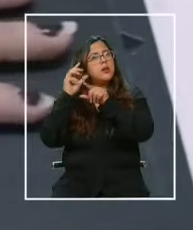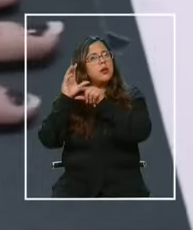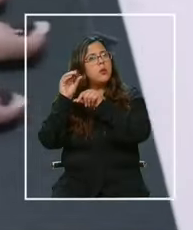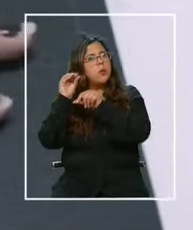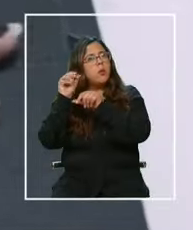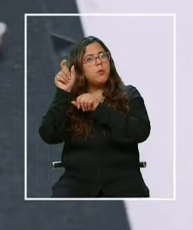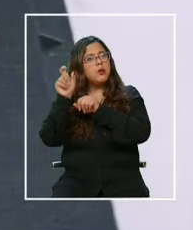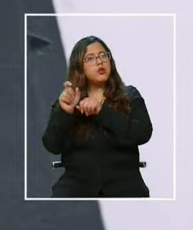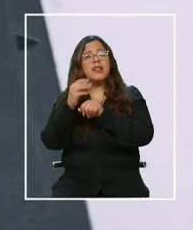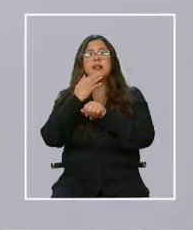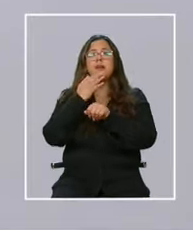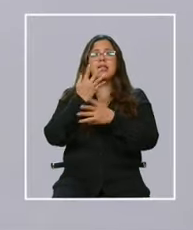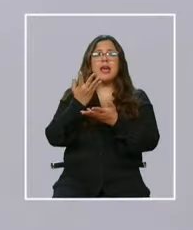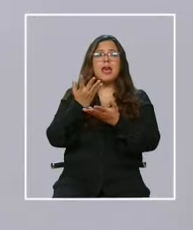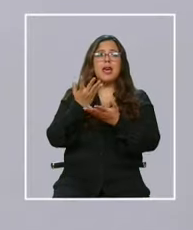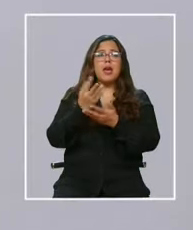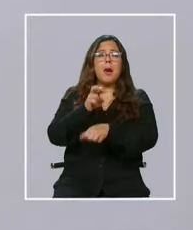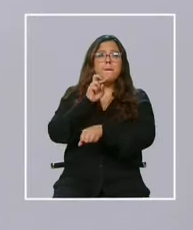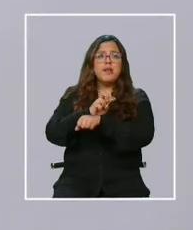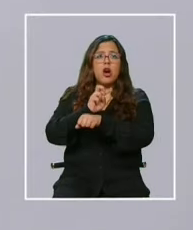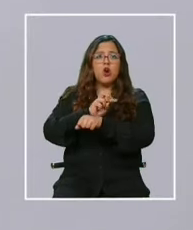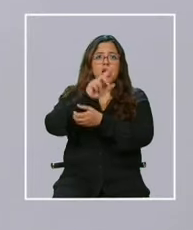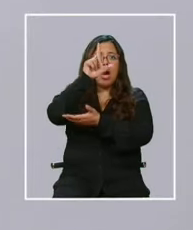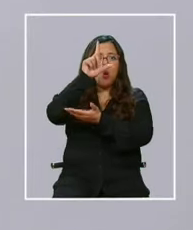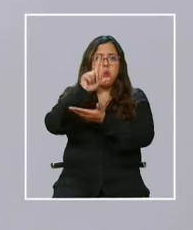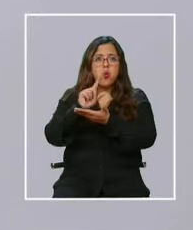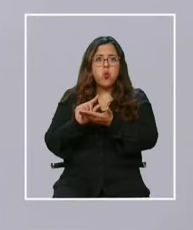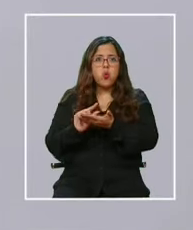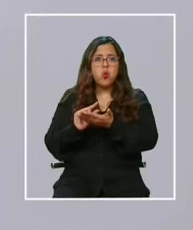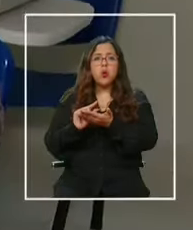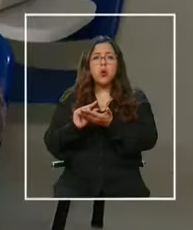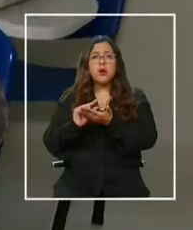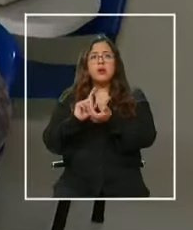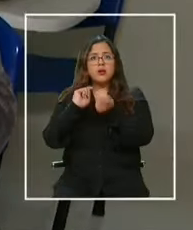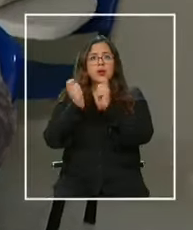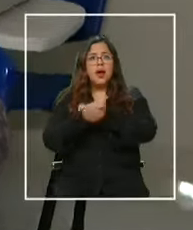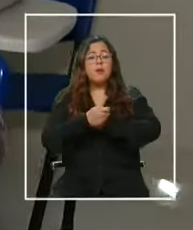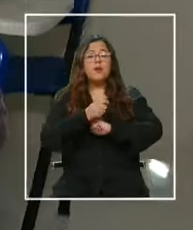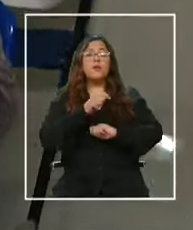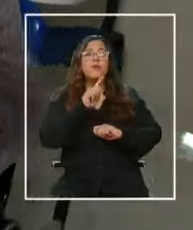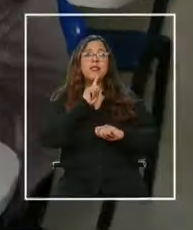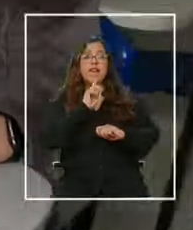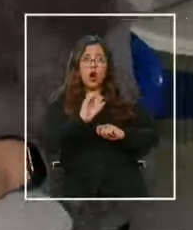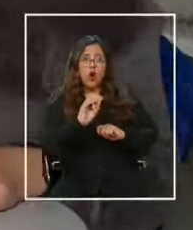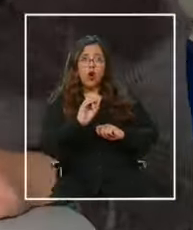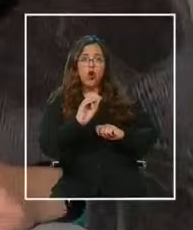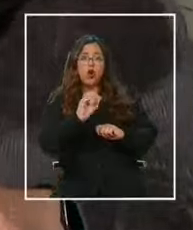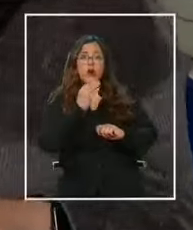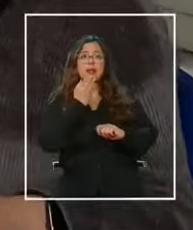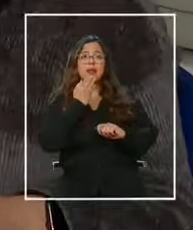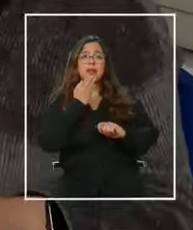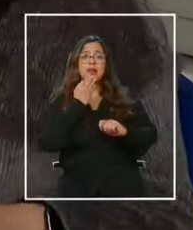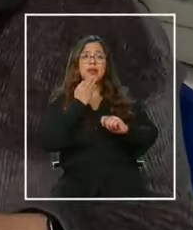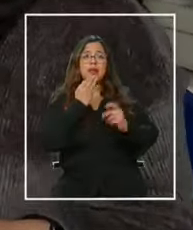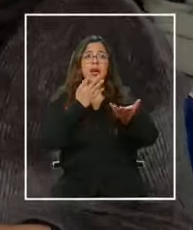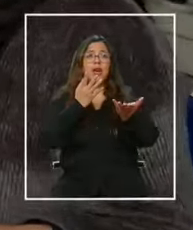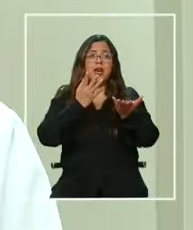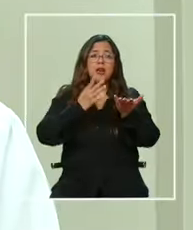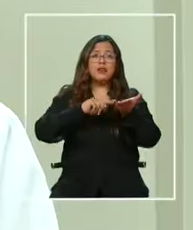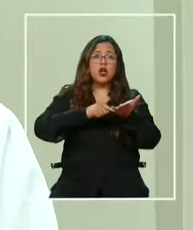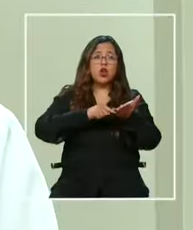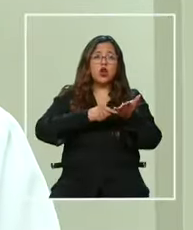Mientras carreras como pedagogía bajan considerablemente, terapia ocupacional y tecnología médica crecen, obstetricia